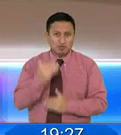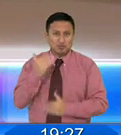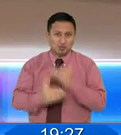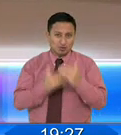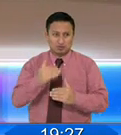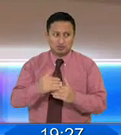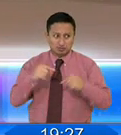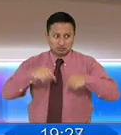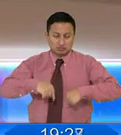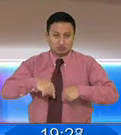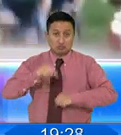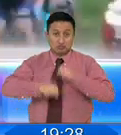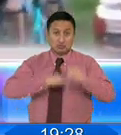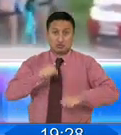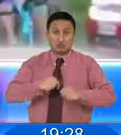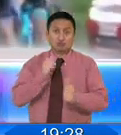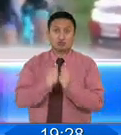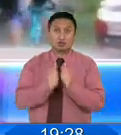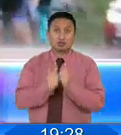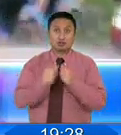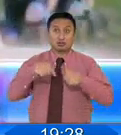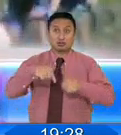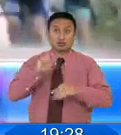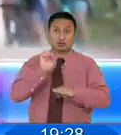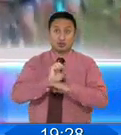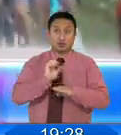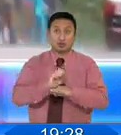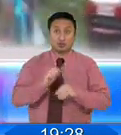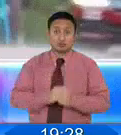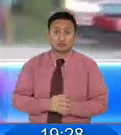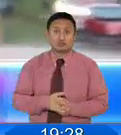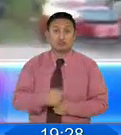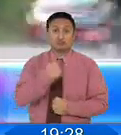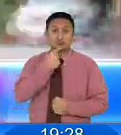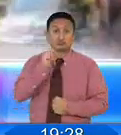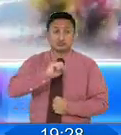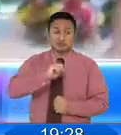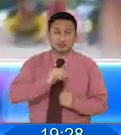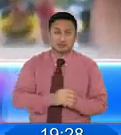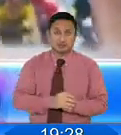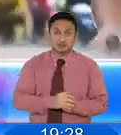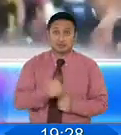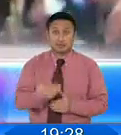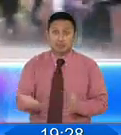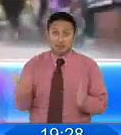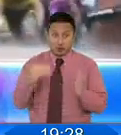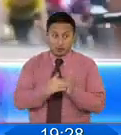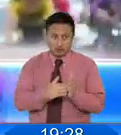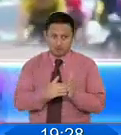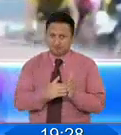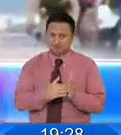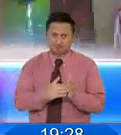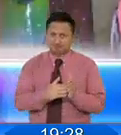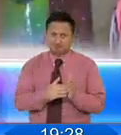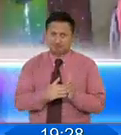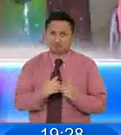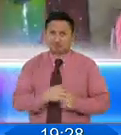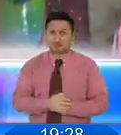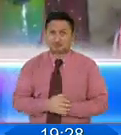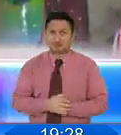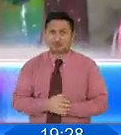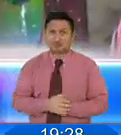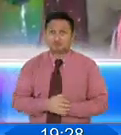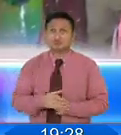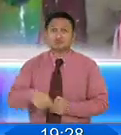poniendo al ciclismo como el deporte bandera de la provincia. Lo que están seguros es que nadie lo volverá a hacer en un buen tiempo. Un trabajo